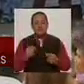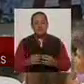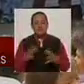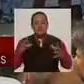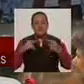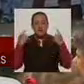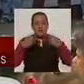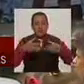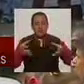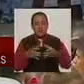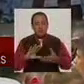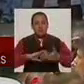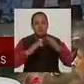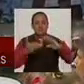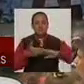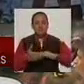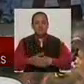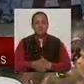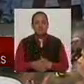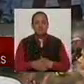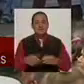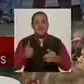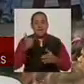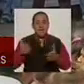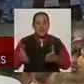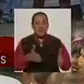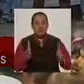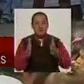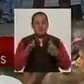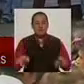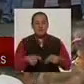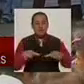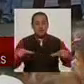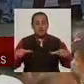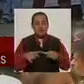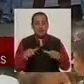sus comunidades. Amazonas, especialmente el distrito de Nieva,